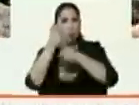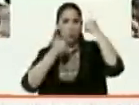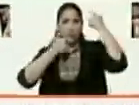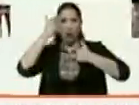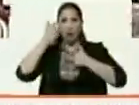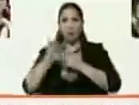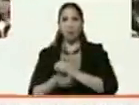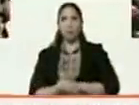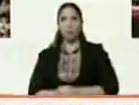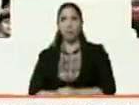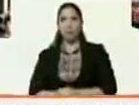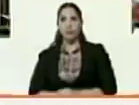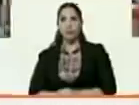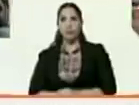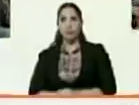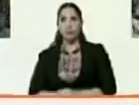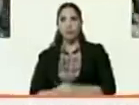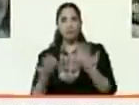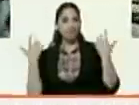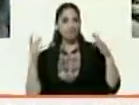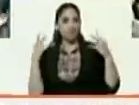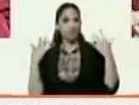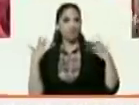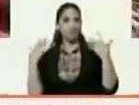Hugo Chávez.